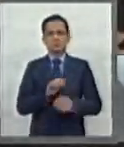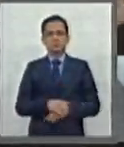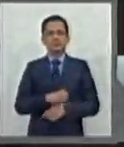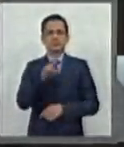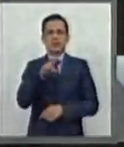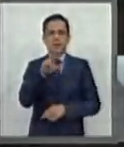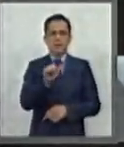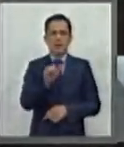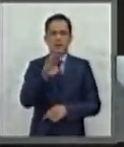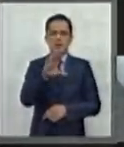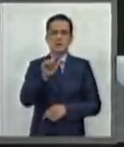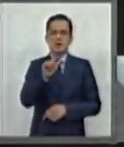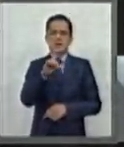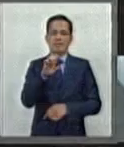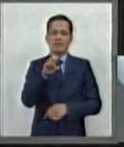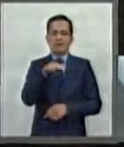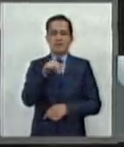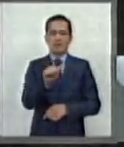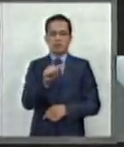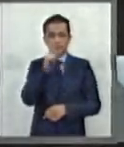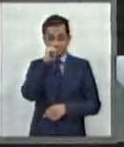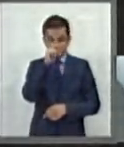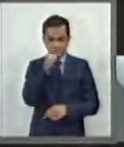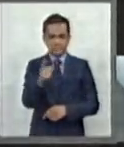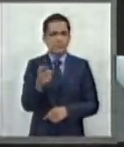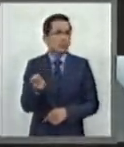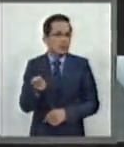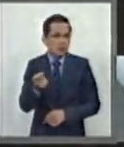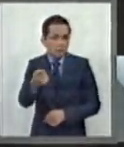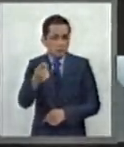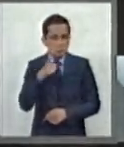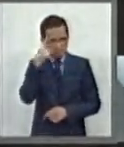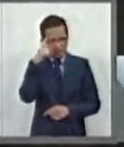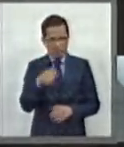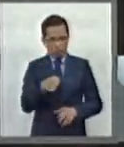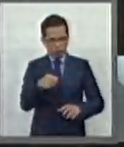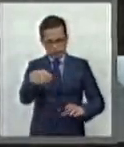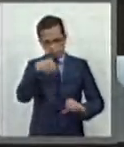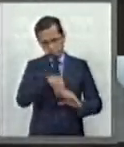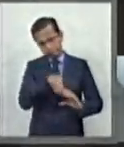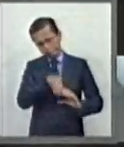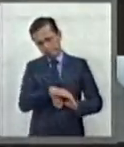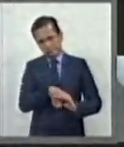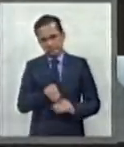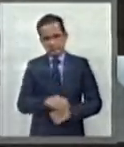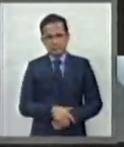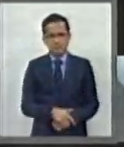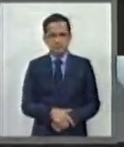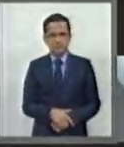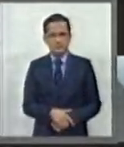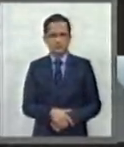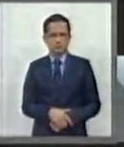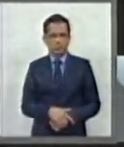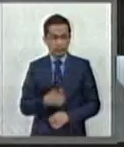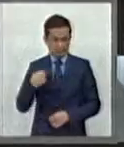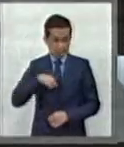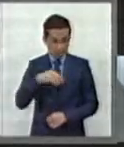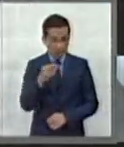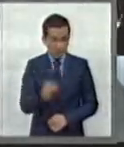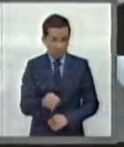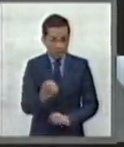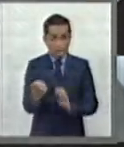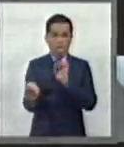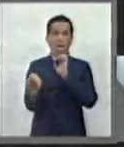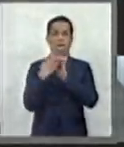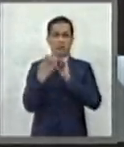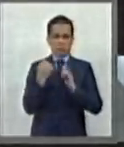Eva Cadena, la señora de la bolsita. Miren, no nos engañemos, ya